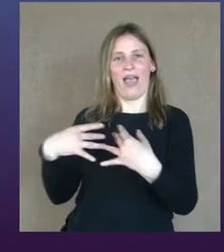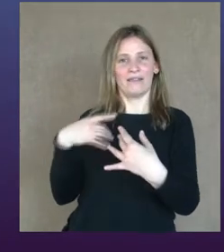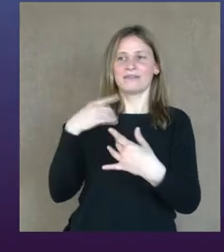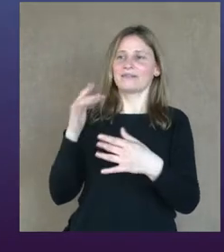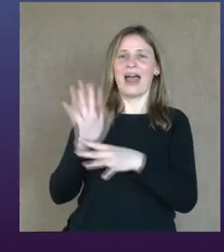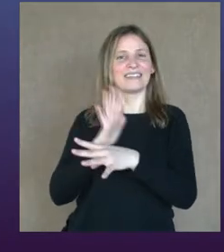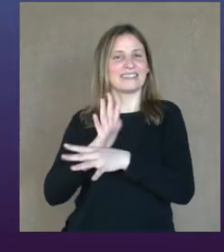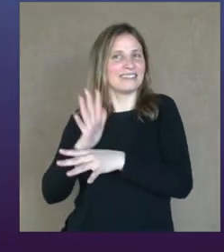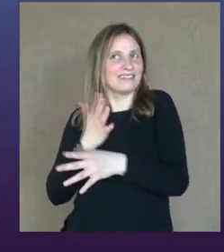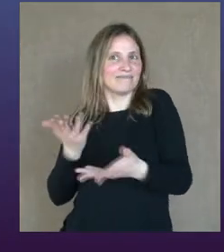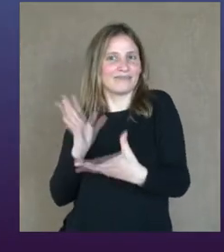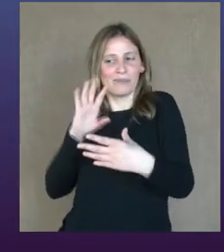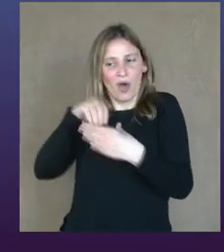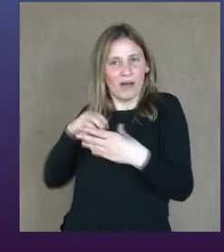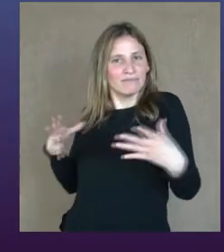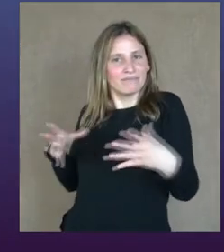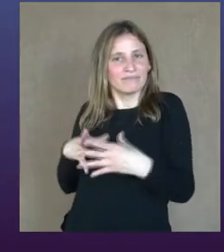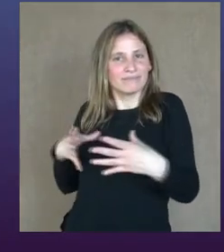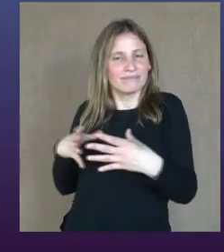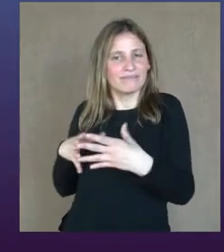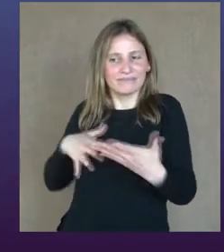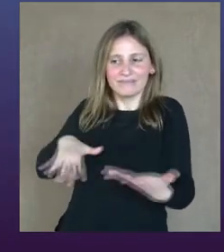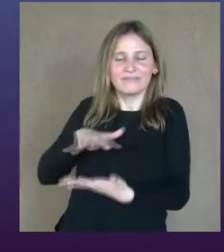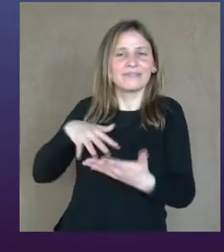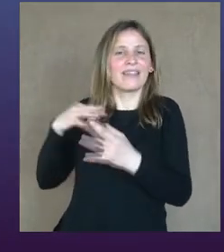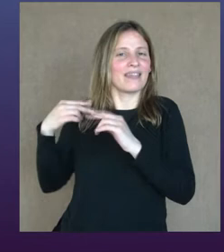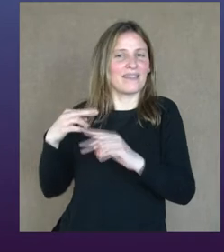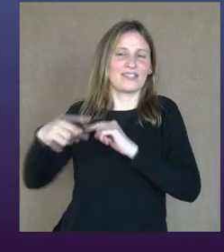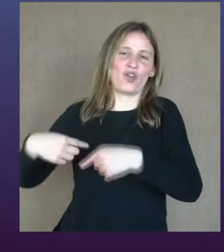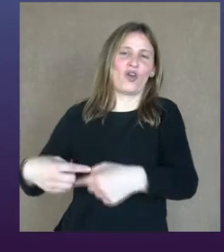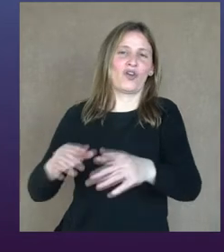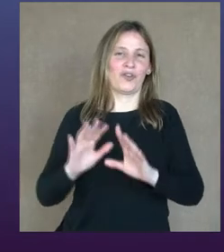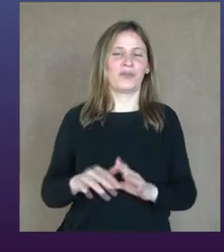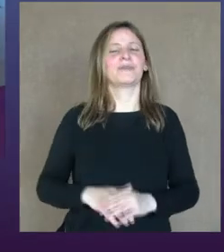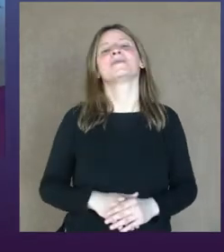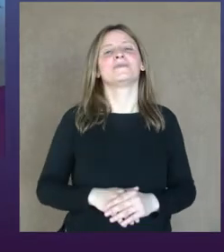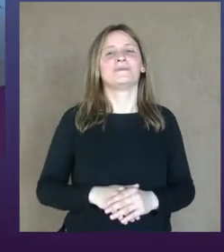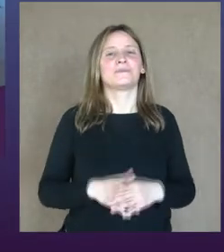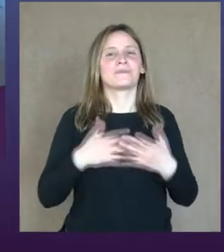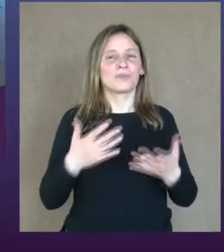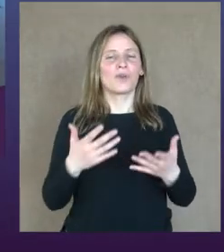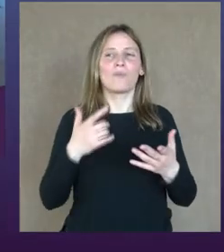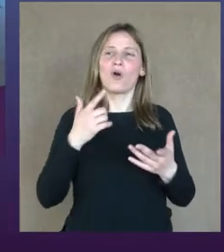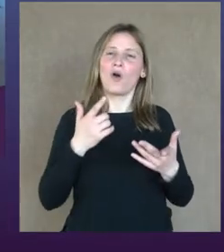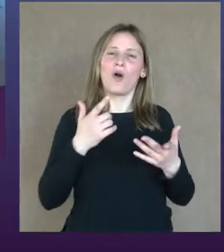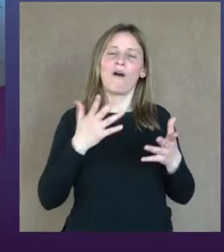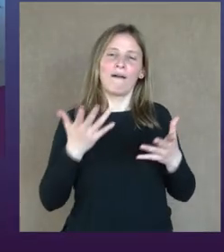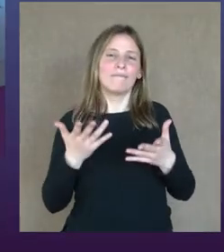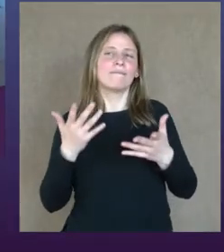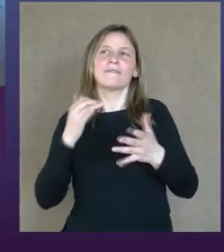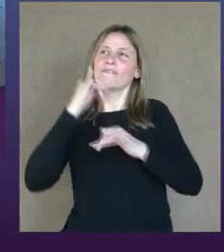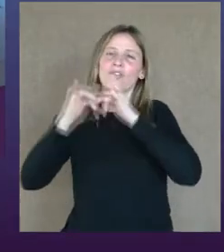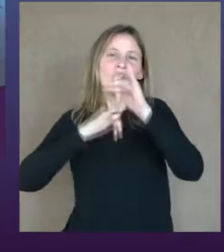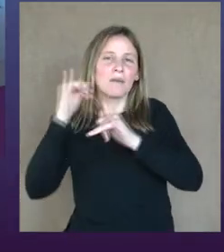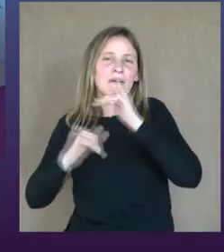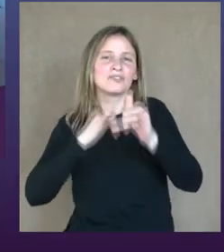otro. Como una, somos parte de un, de una tradición en el mejor sentido del, del término. Y de eslabones, ¿no? Que